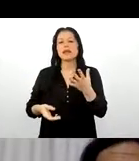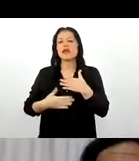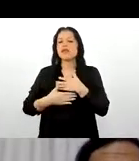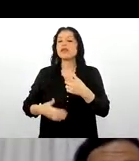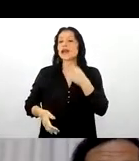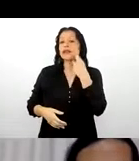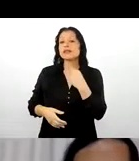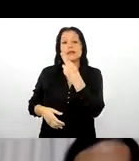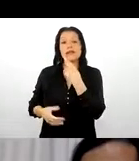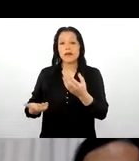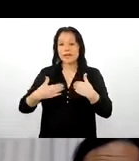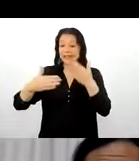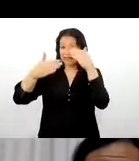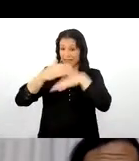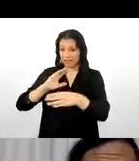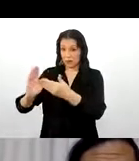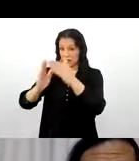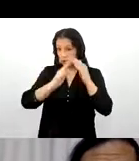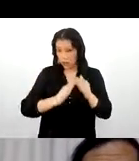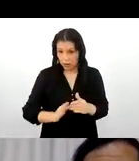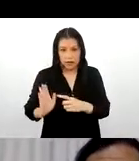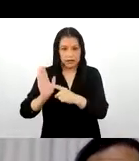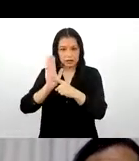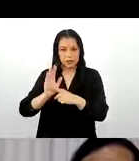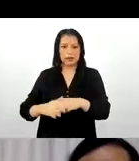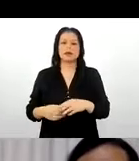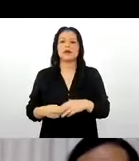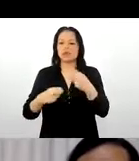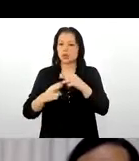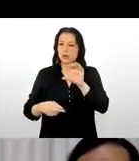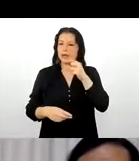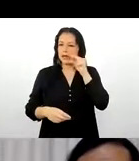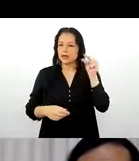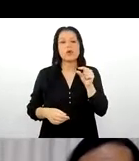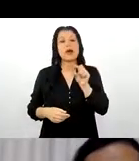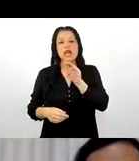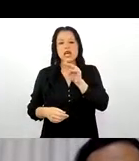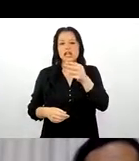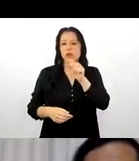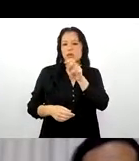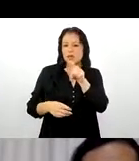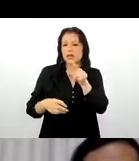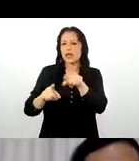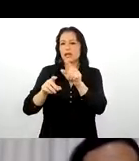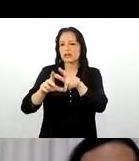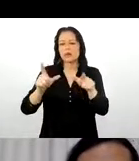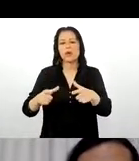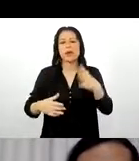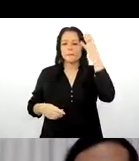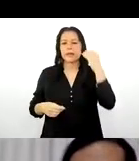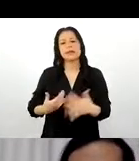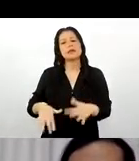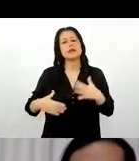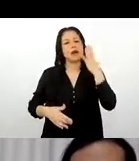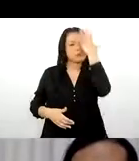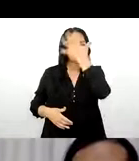ellos cuentan dentro de la comunidad en Chaguaytire. Y desde ya es una experiencia muy, muy hermosa,